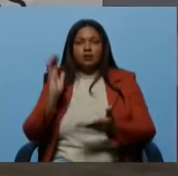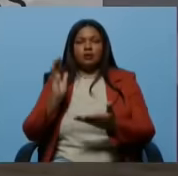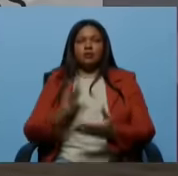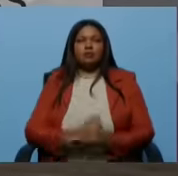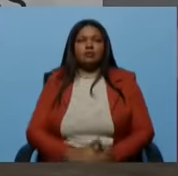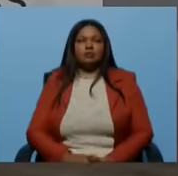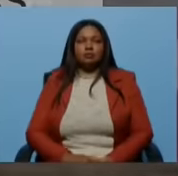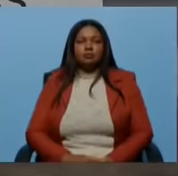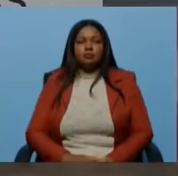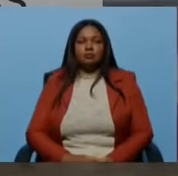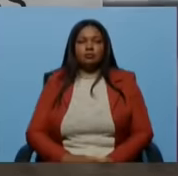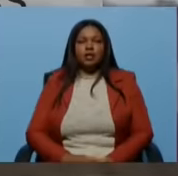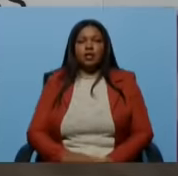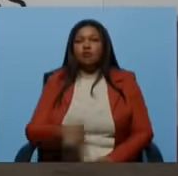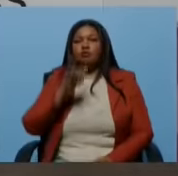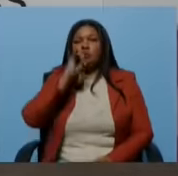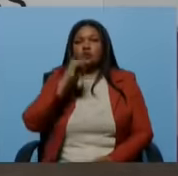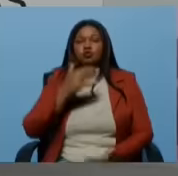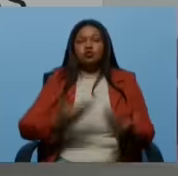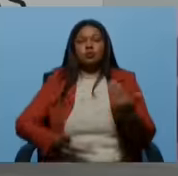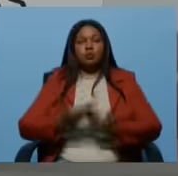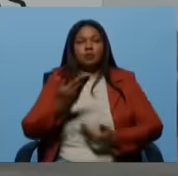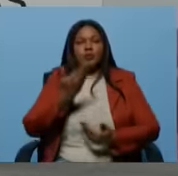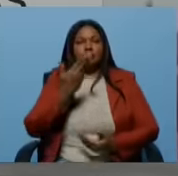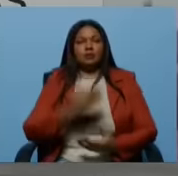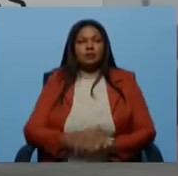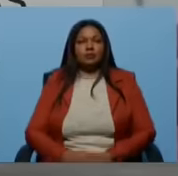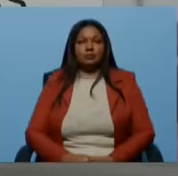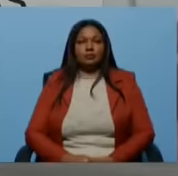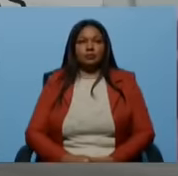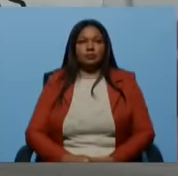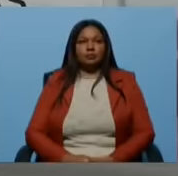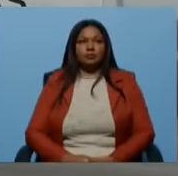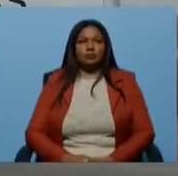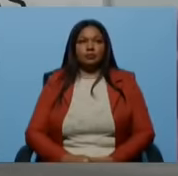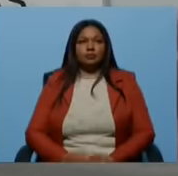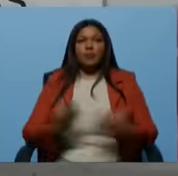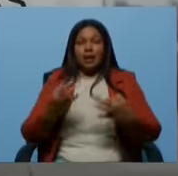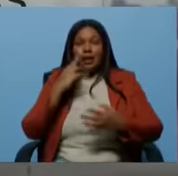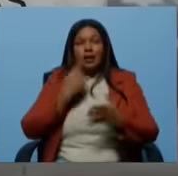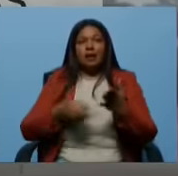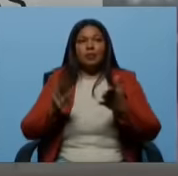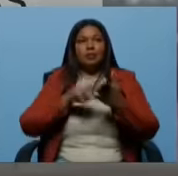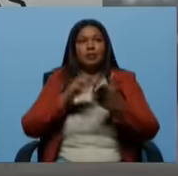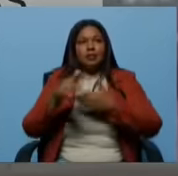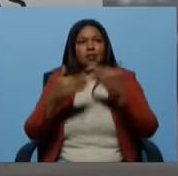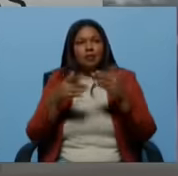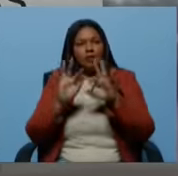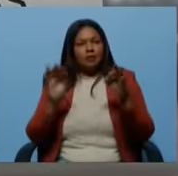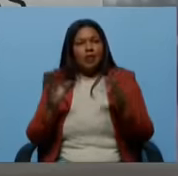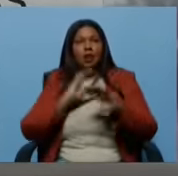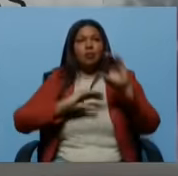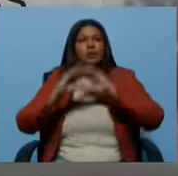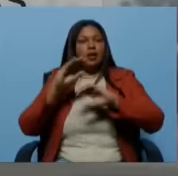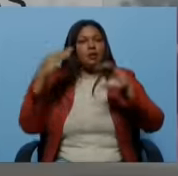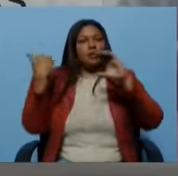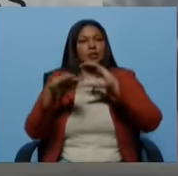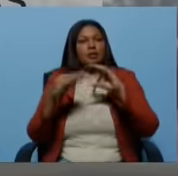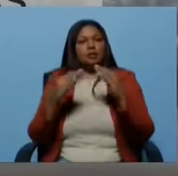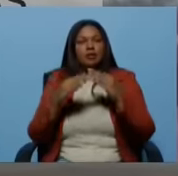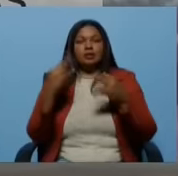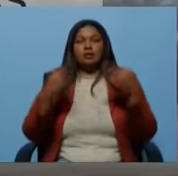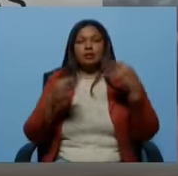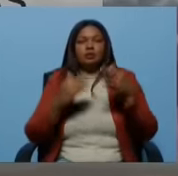Bueno, ahí está, información importante, ¿no? Lo cierto del caso, y hay que reiterar entonces el comunicado emitido por el Tribunal